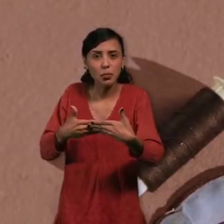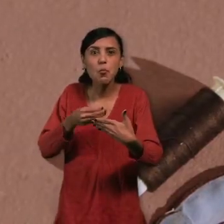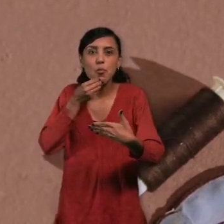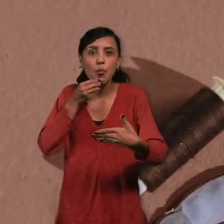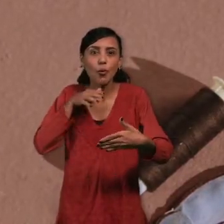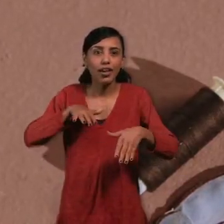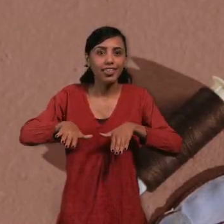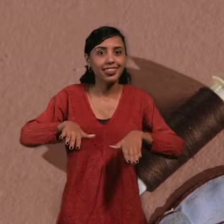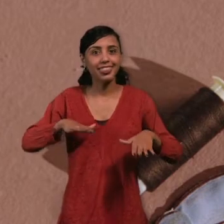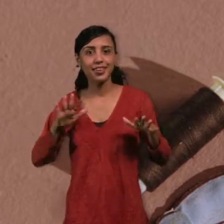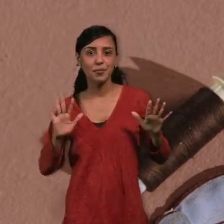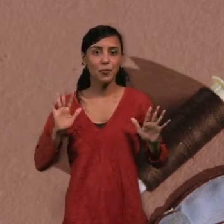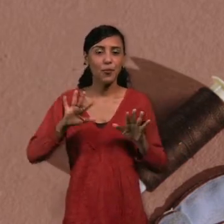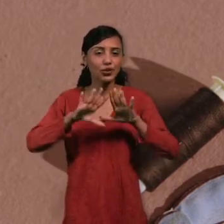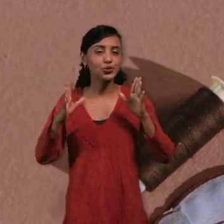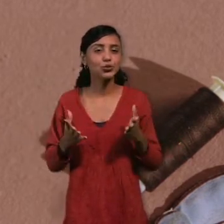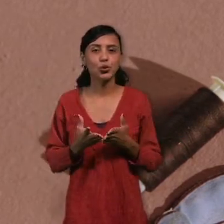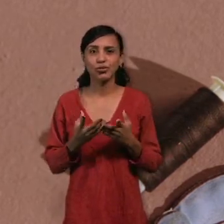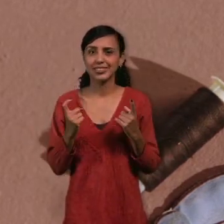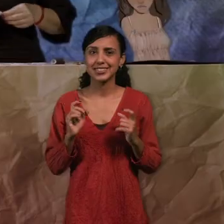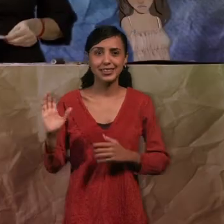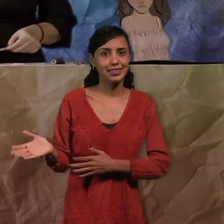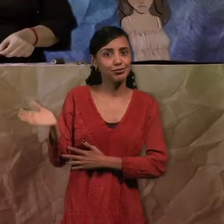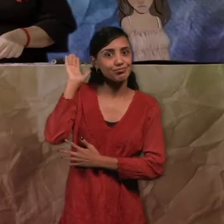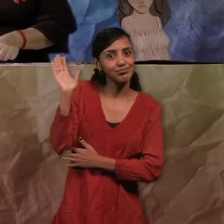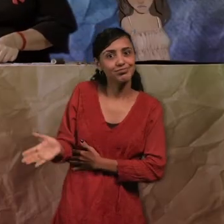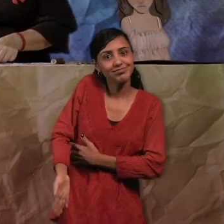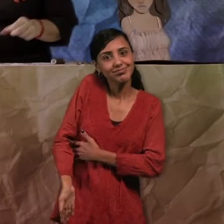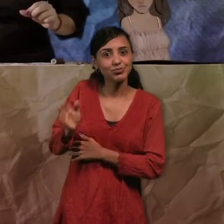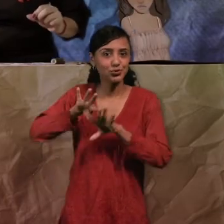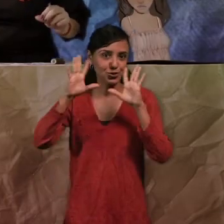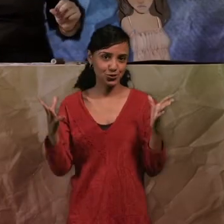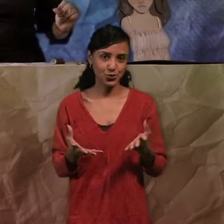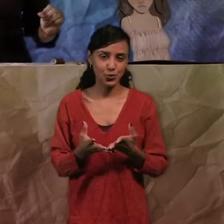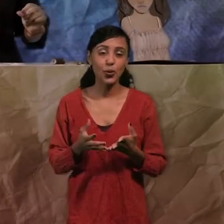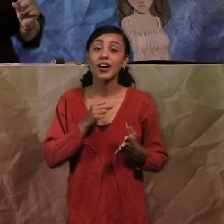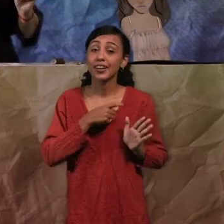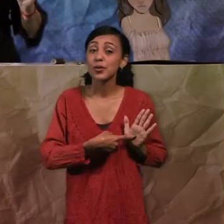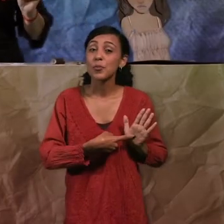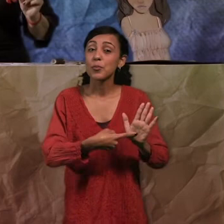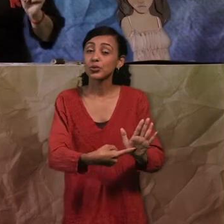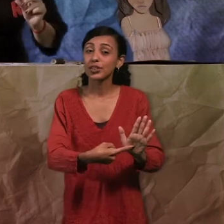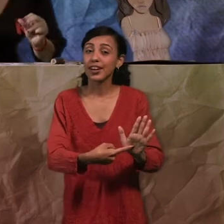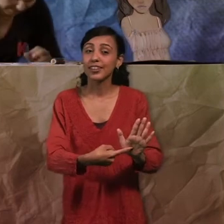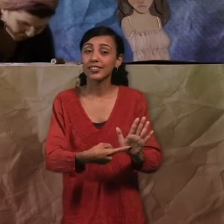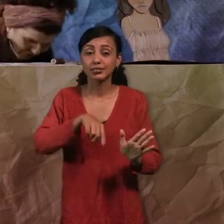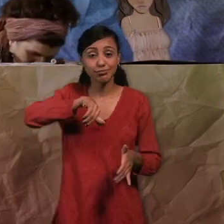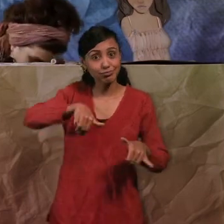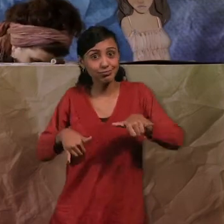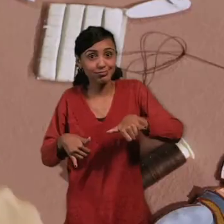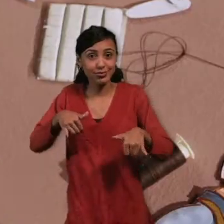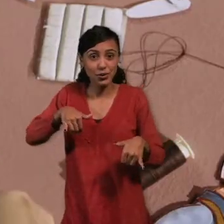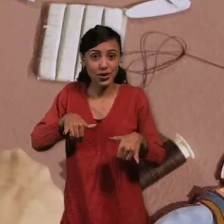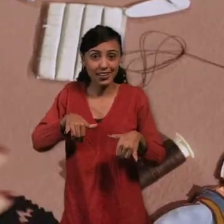mover en todos los ángulos que nosotros necesitemos. Les quiero mostrar una marioneta hecha con hilo, que es